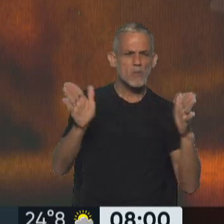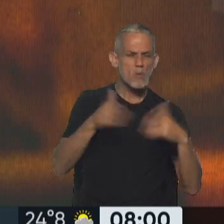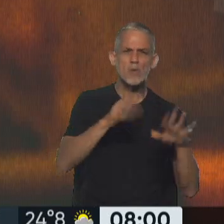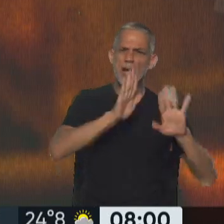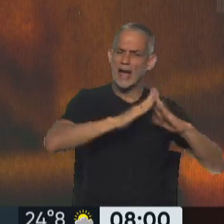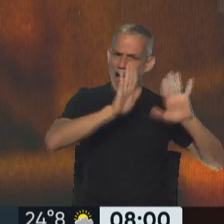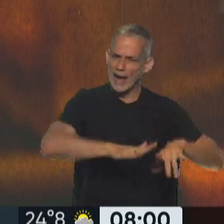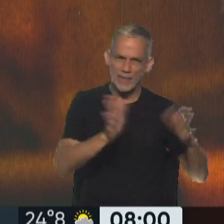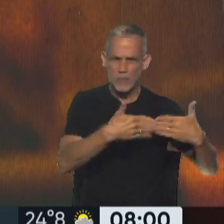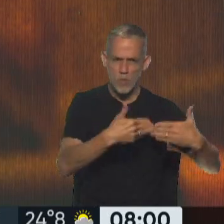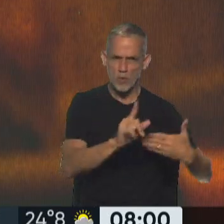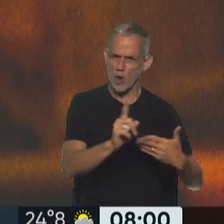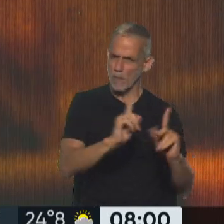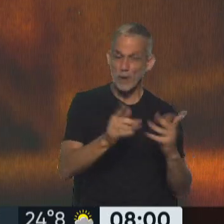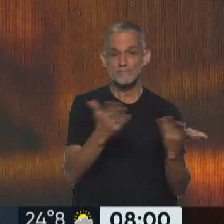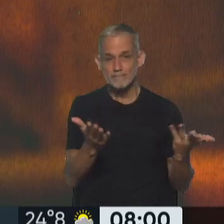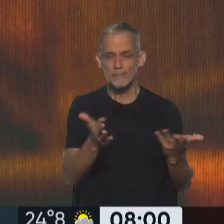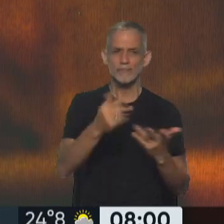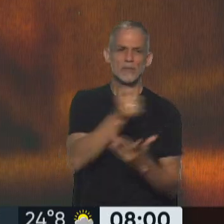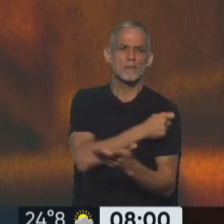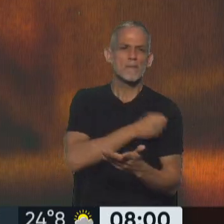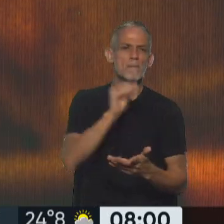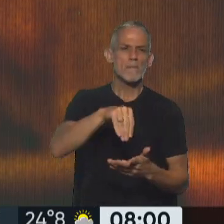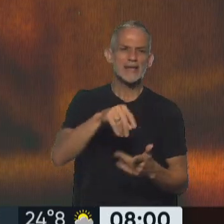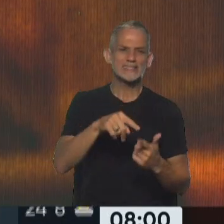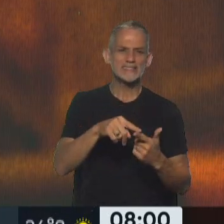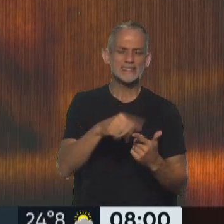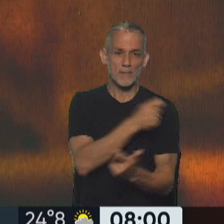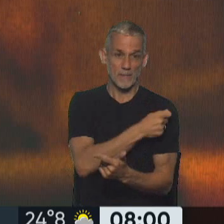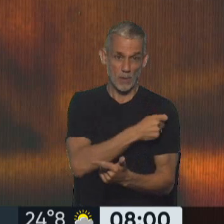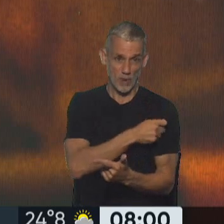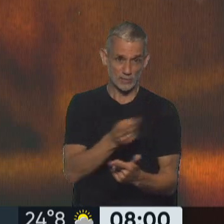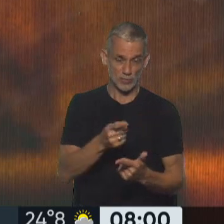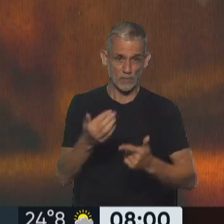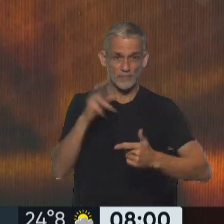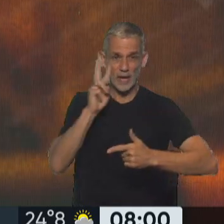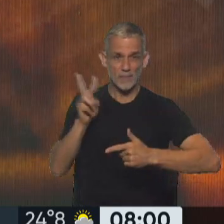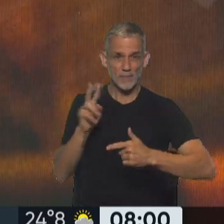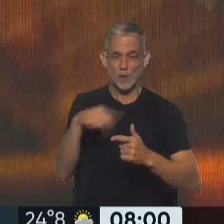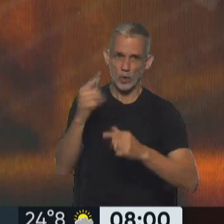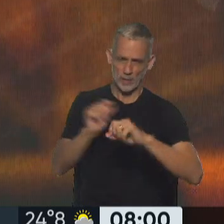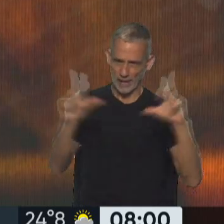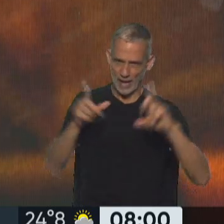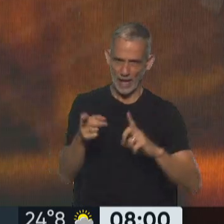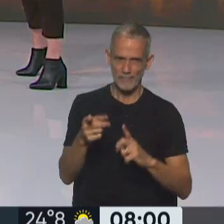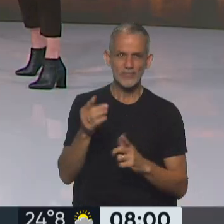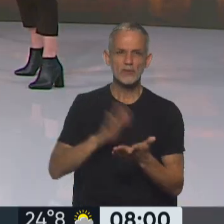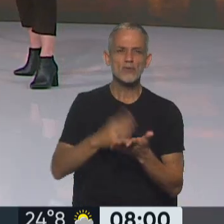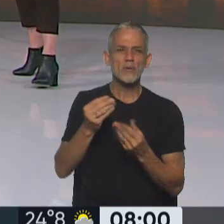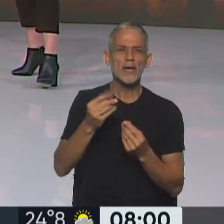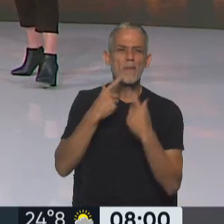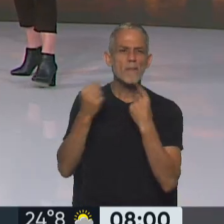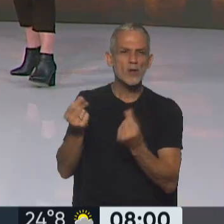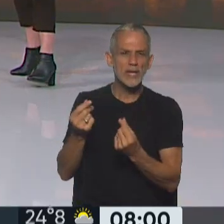tratar de aumentar lo que es el tema de la vacunación ahora Estamos viendo otra placa que tiene que ver con las